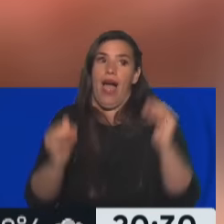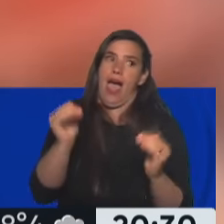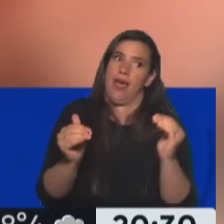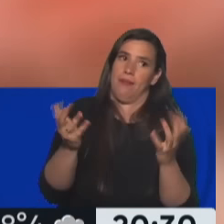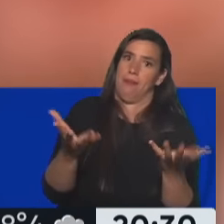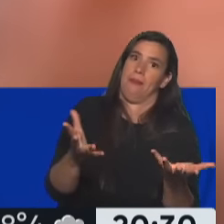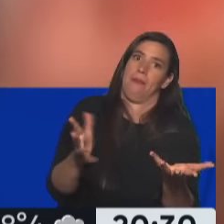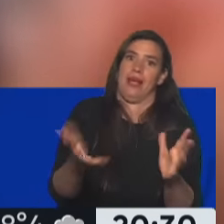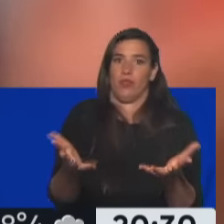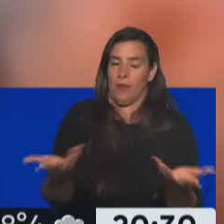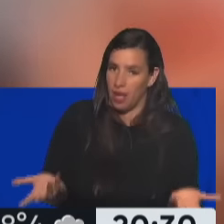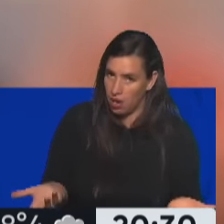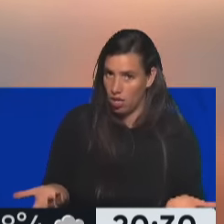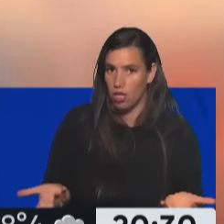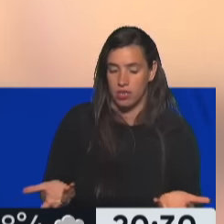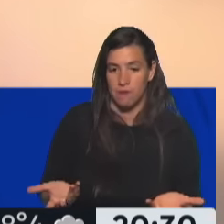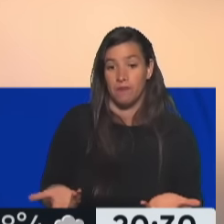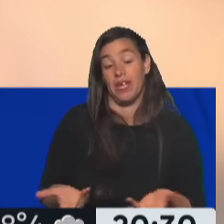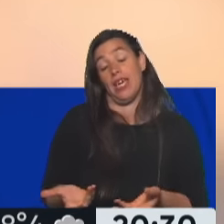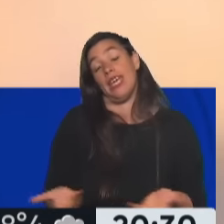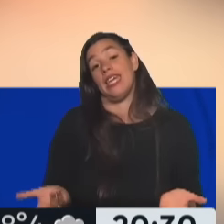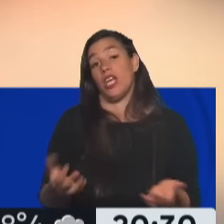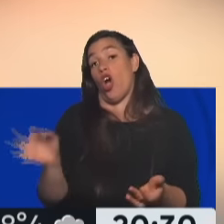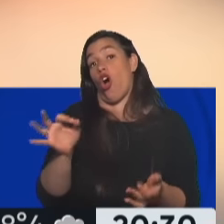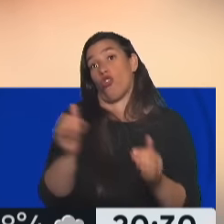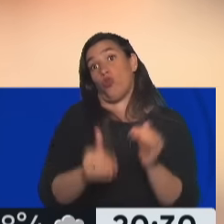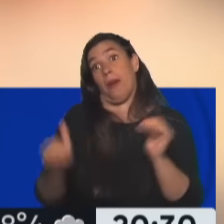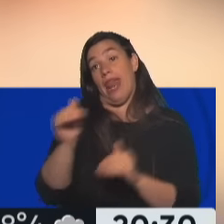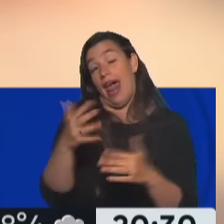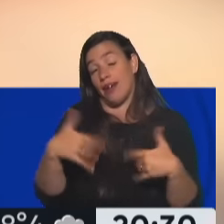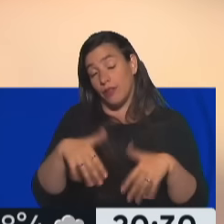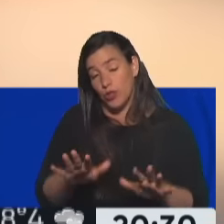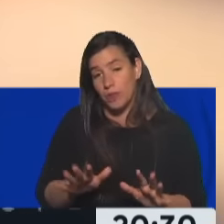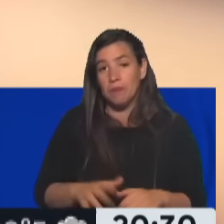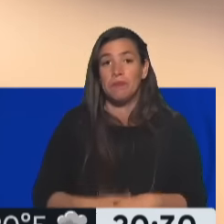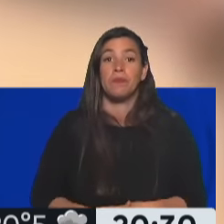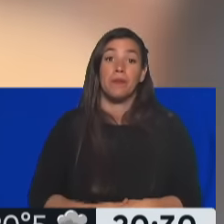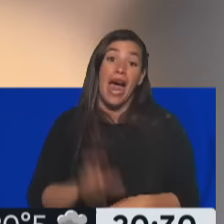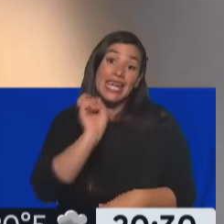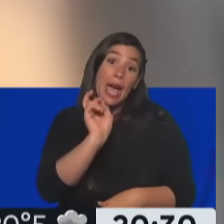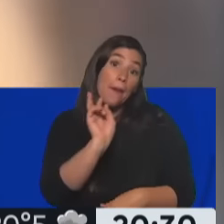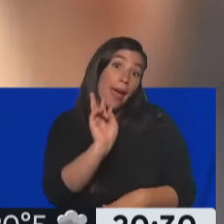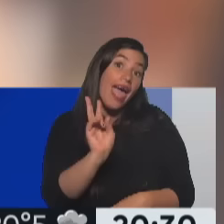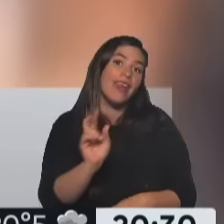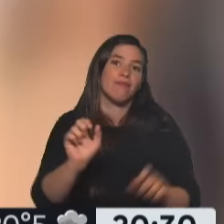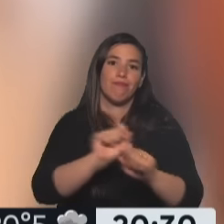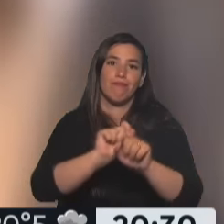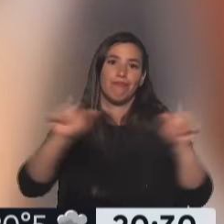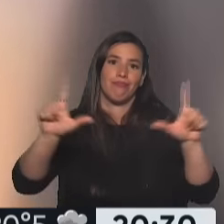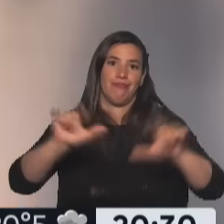menos recaudar eso, y obviamente va a tener que superarlo. Pero bueno, hay que ver qué sucede cuando lo estrenen por streaming.